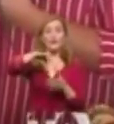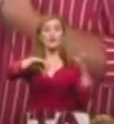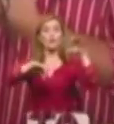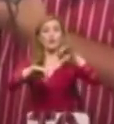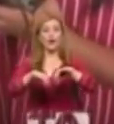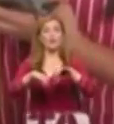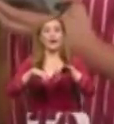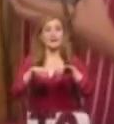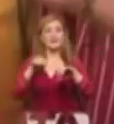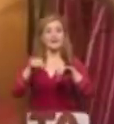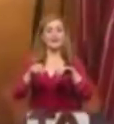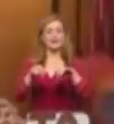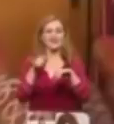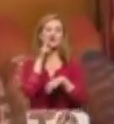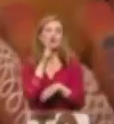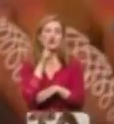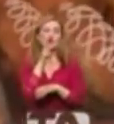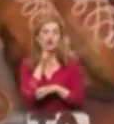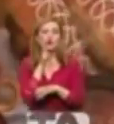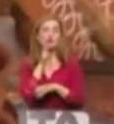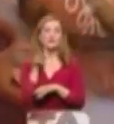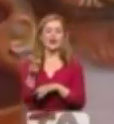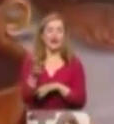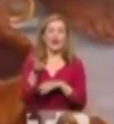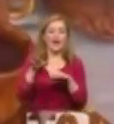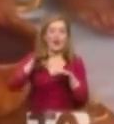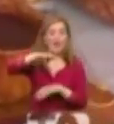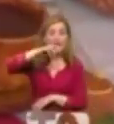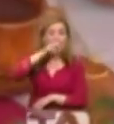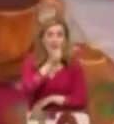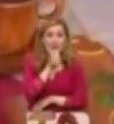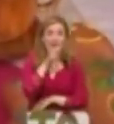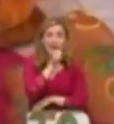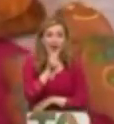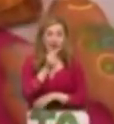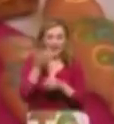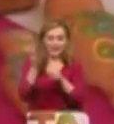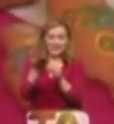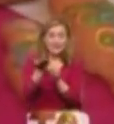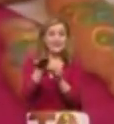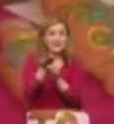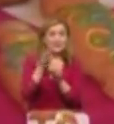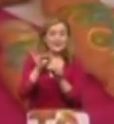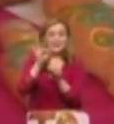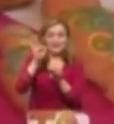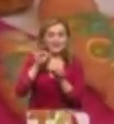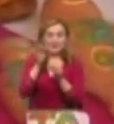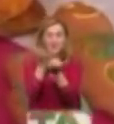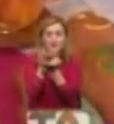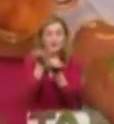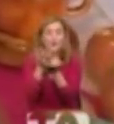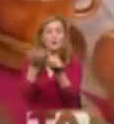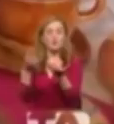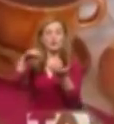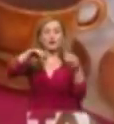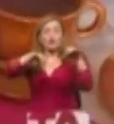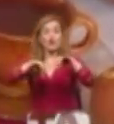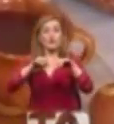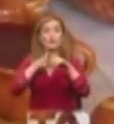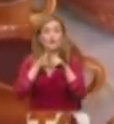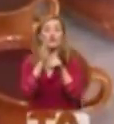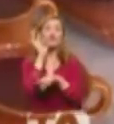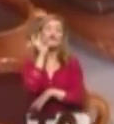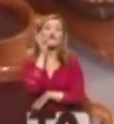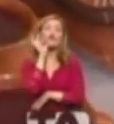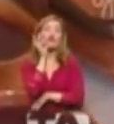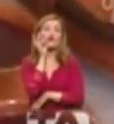las hierbitas, la panela, cáscara de naranja, le hacemos hervir, le cernimos y después le ponemos la harina y las frutas